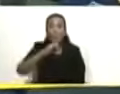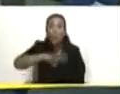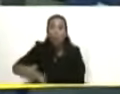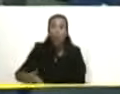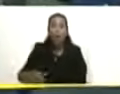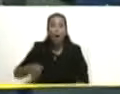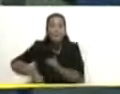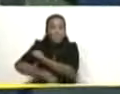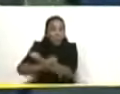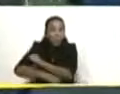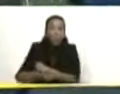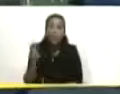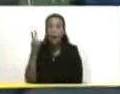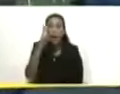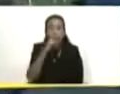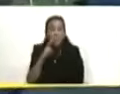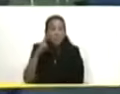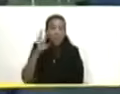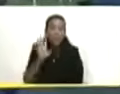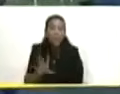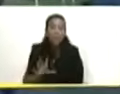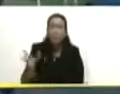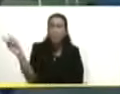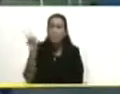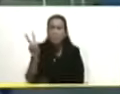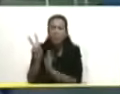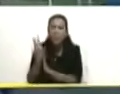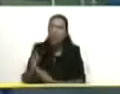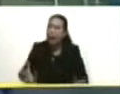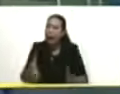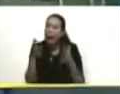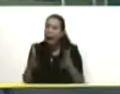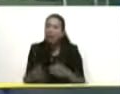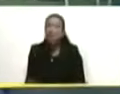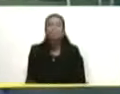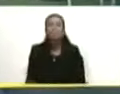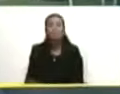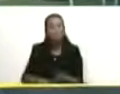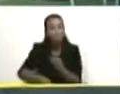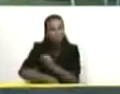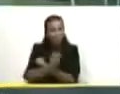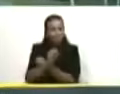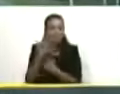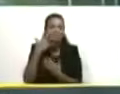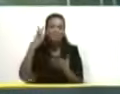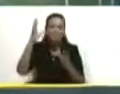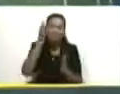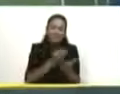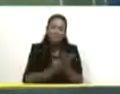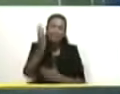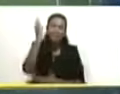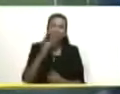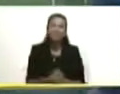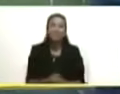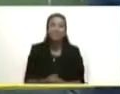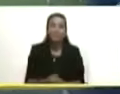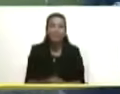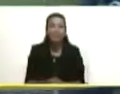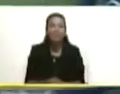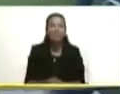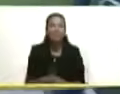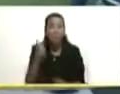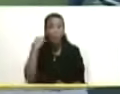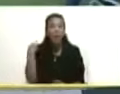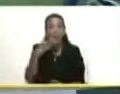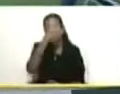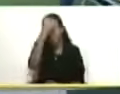fútbol la Vinotinto le gana a Brasil. ¡Mano, tengo fe! Y aquí me recuerda el capitán Diosdado